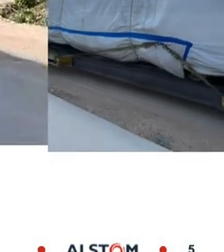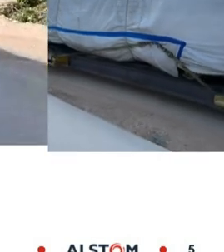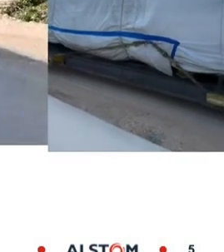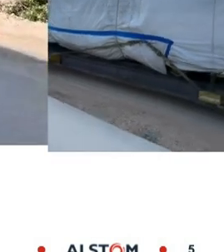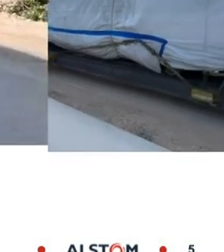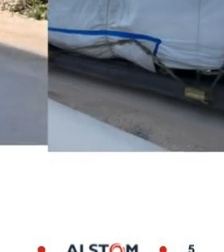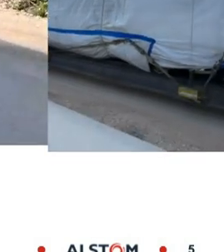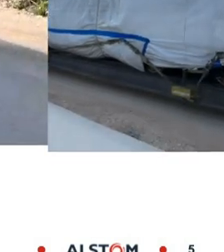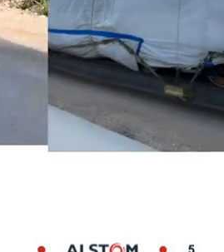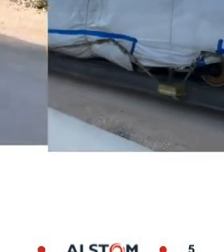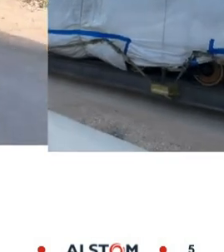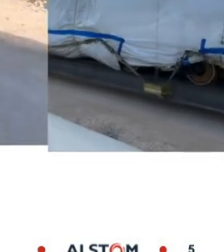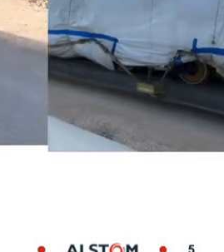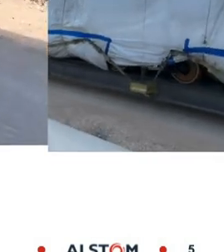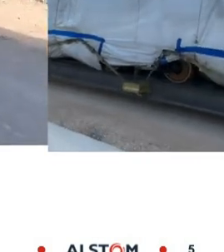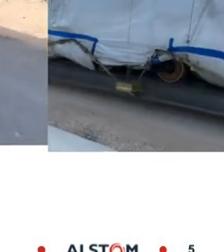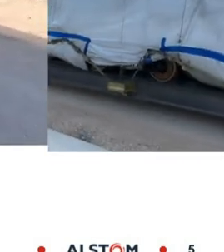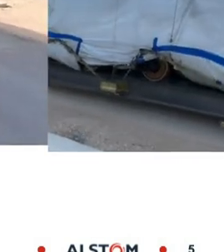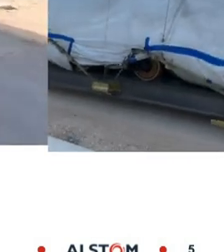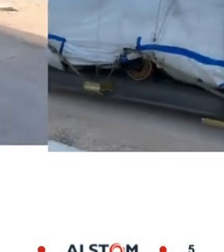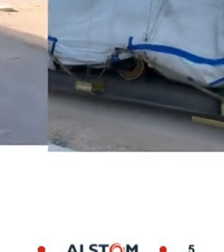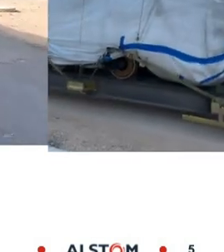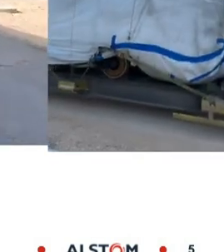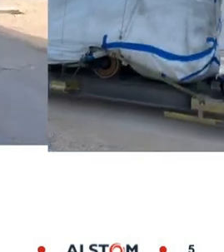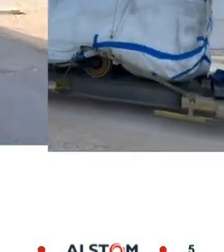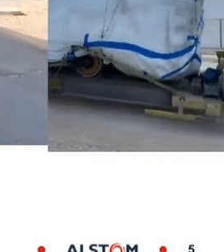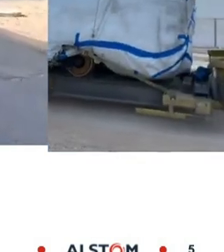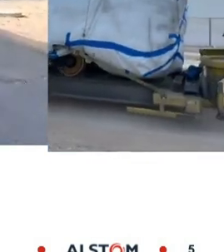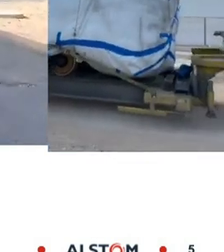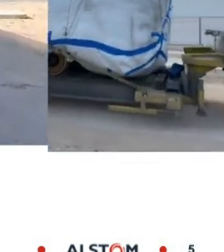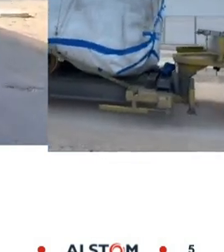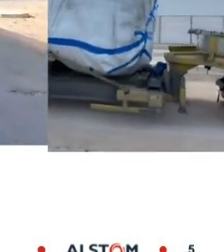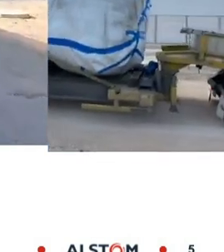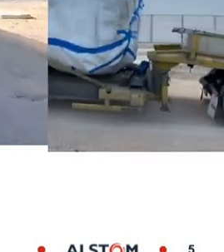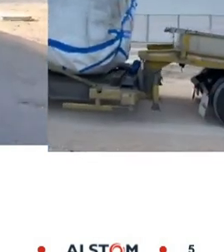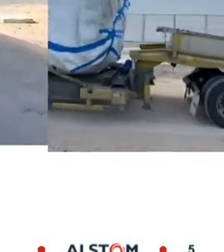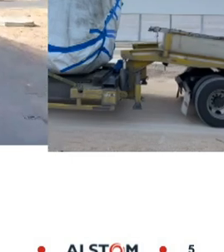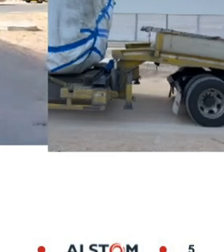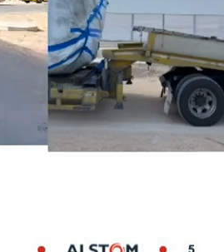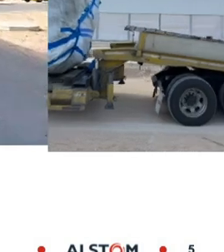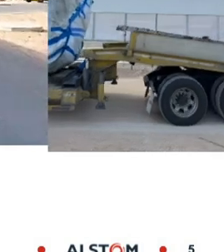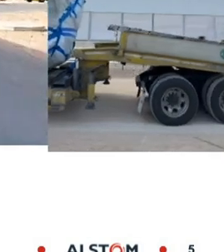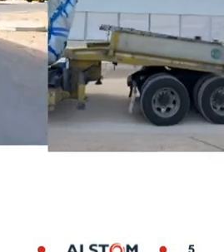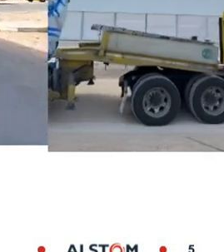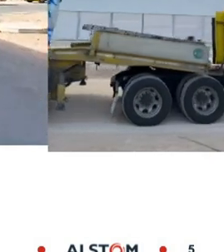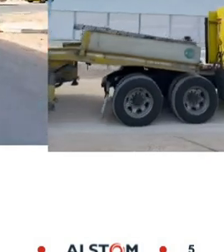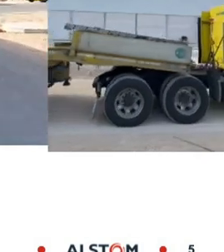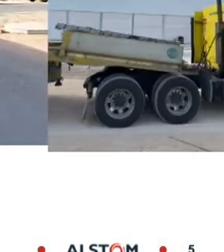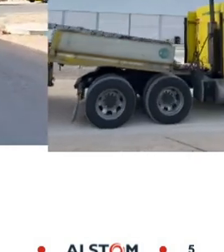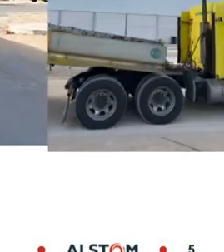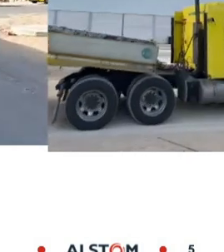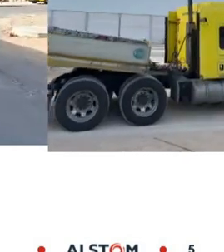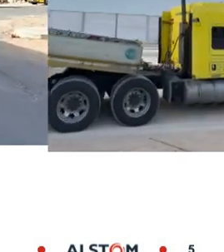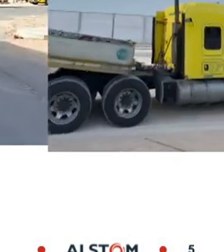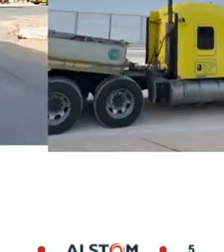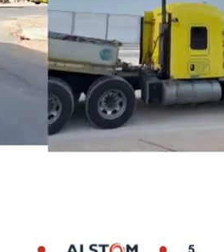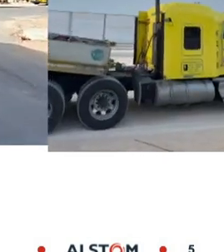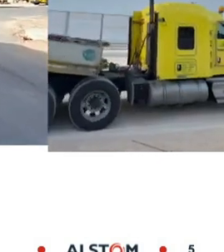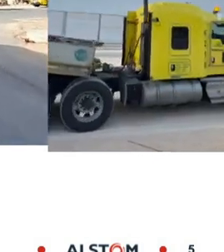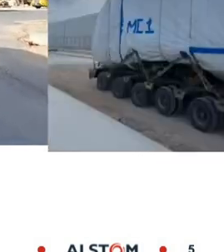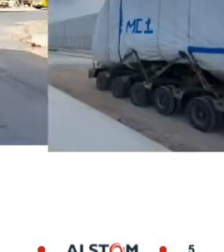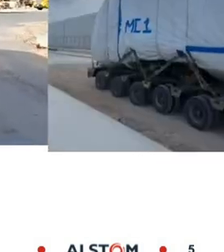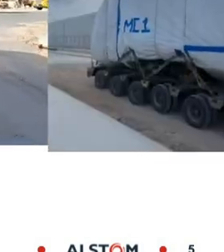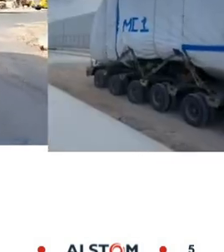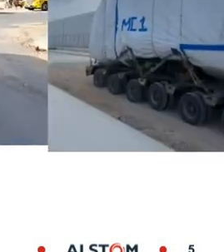toneladas. Con bastantes horas de producción y de fabricación. Entonces, bueno, van embalados para